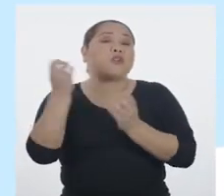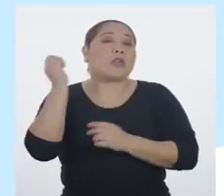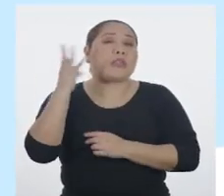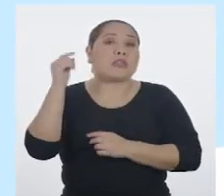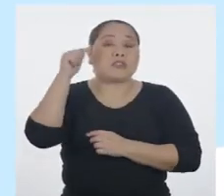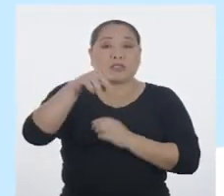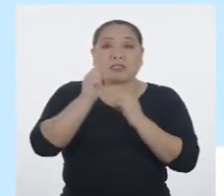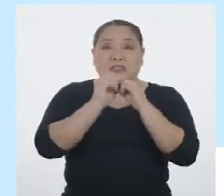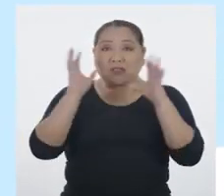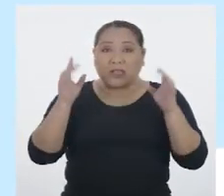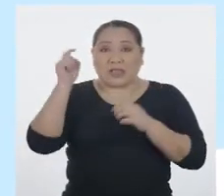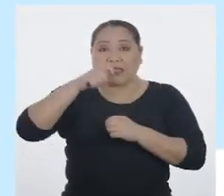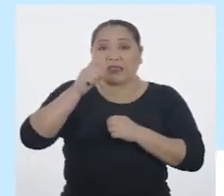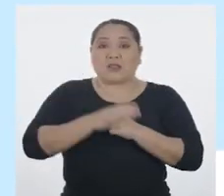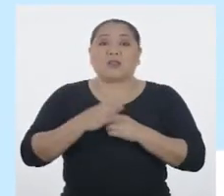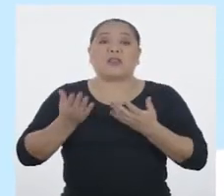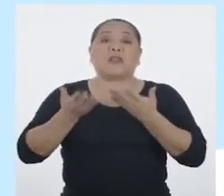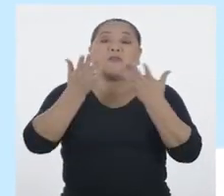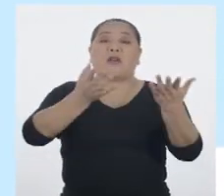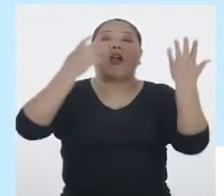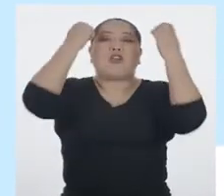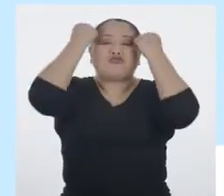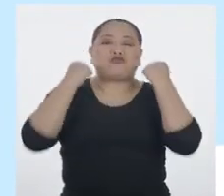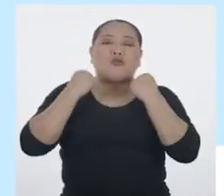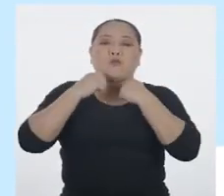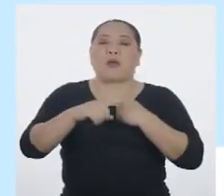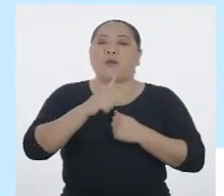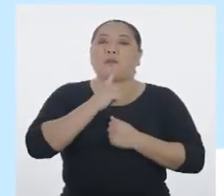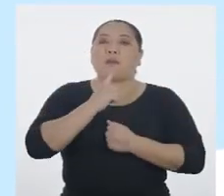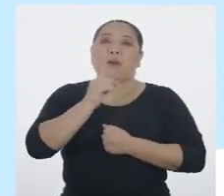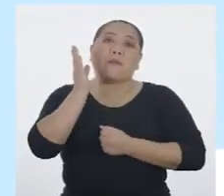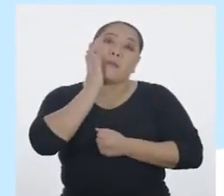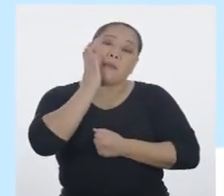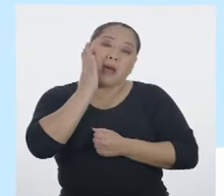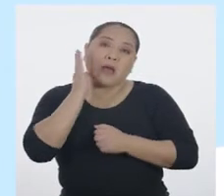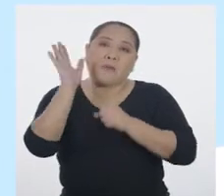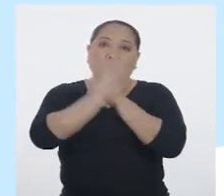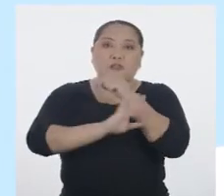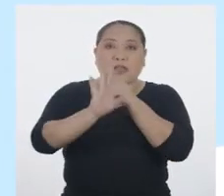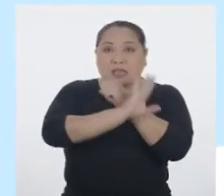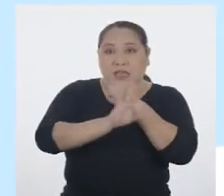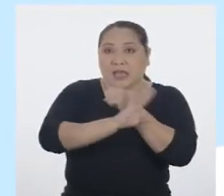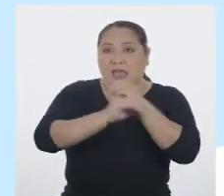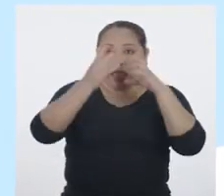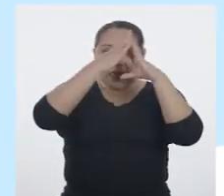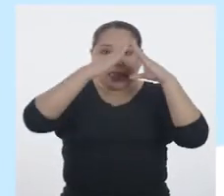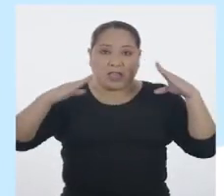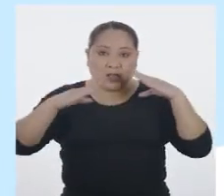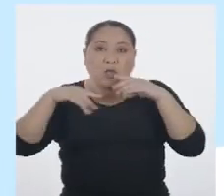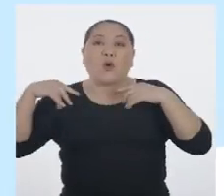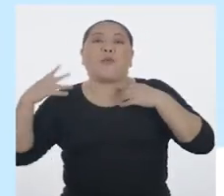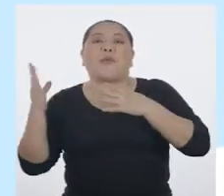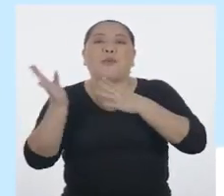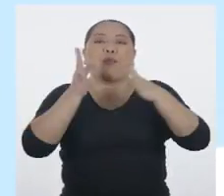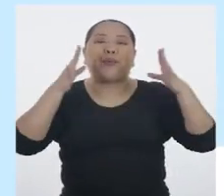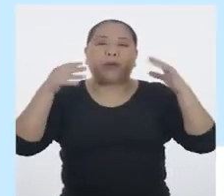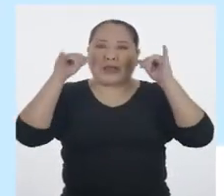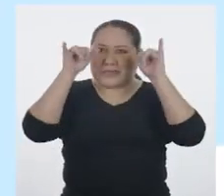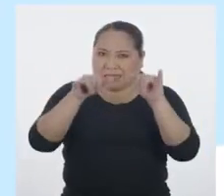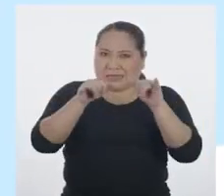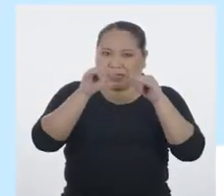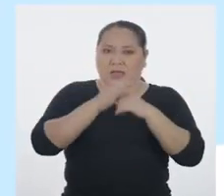escuela nos han dicho que en esos días debemos llevar chompa. Nuestros papás deben asegurar los techos para que no se vuelen con el